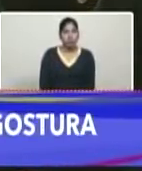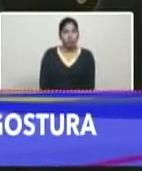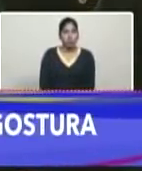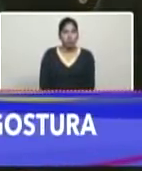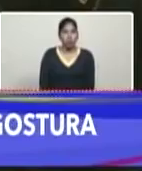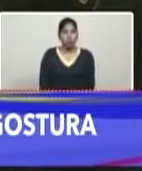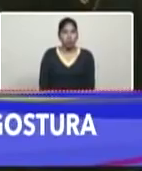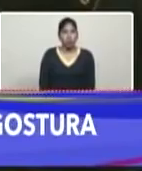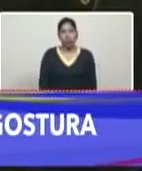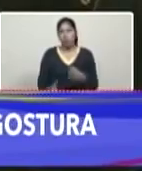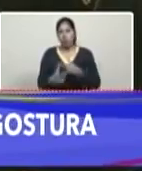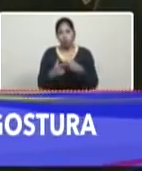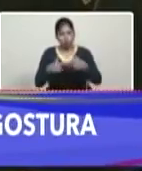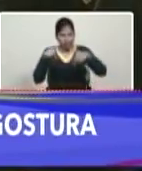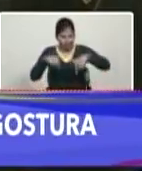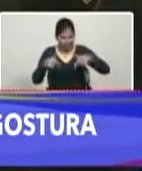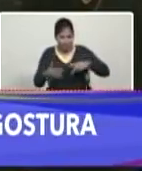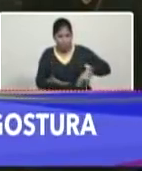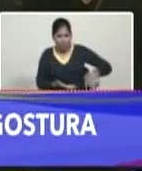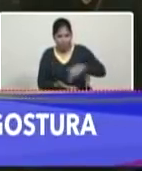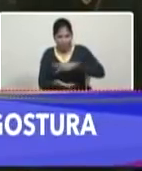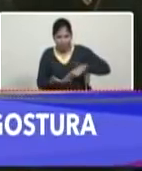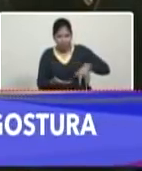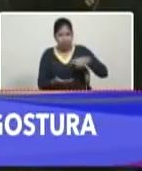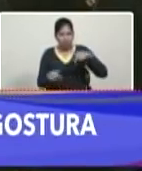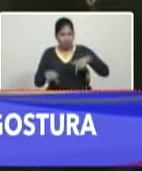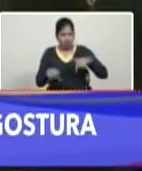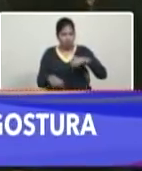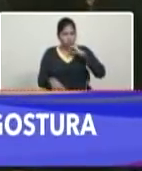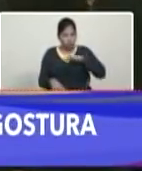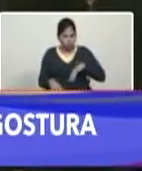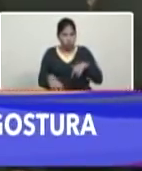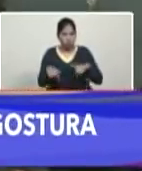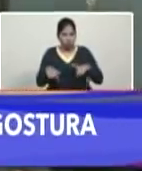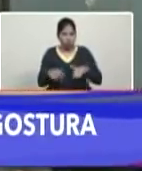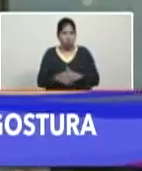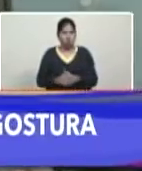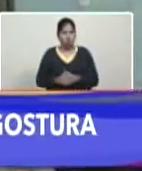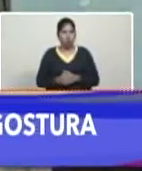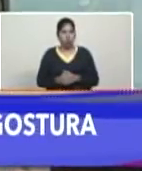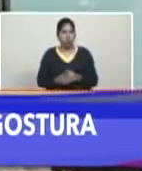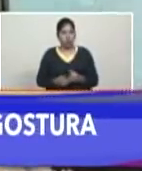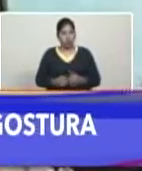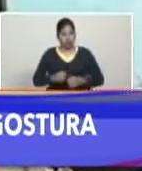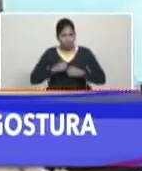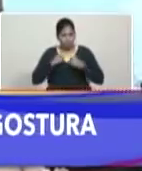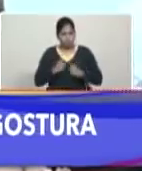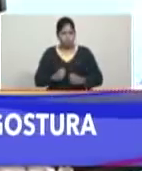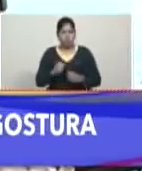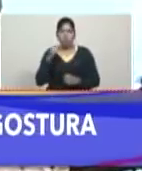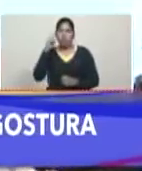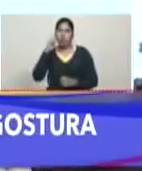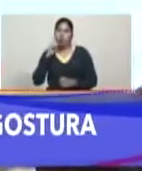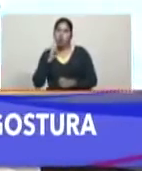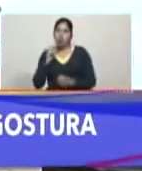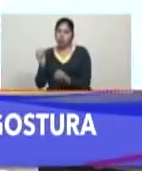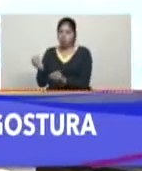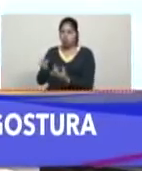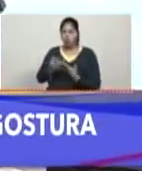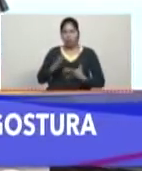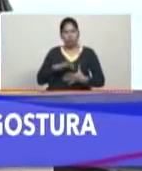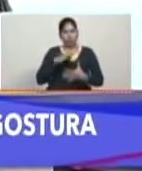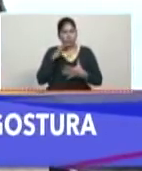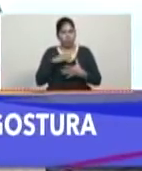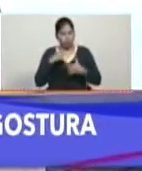Por eso hoy, desde esta plaza histórica, con el espíritu inmortal de nuestro libertador,